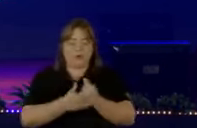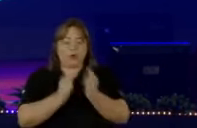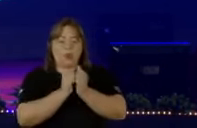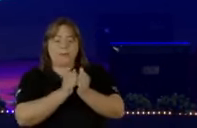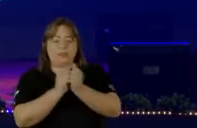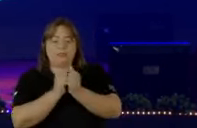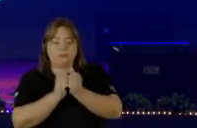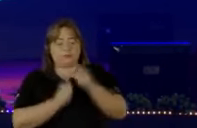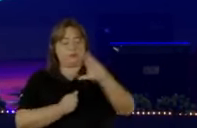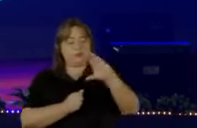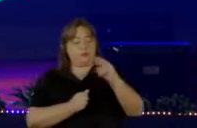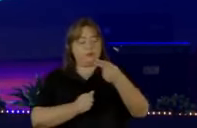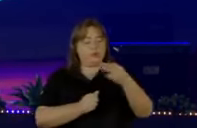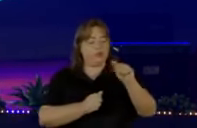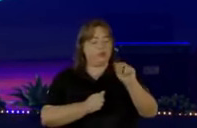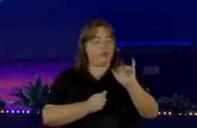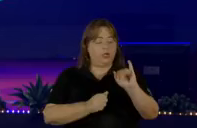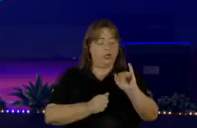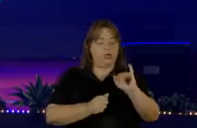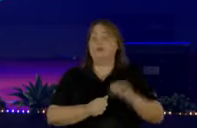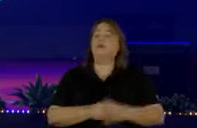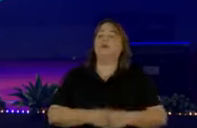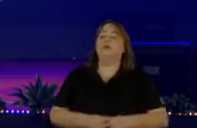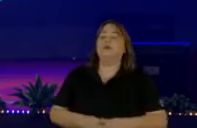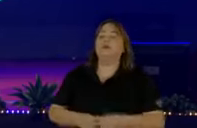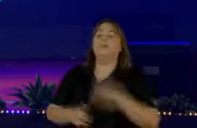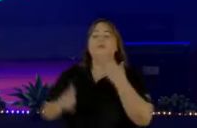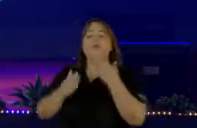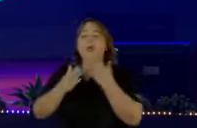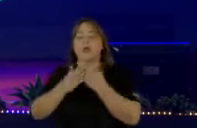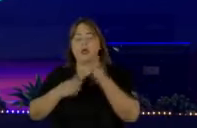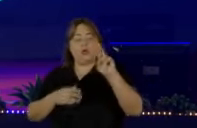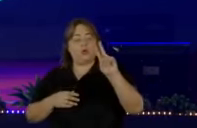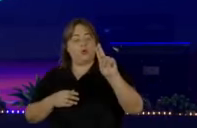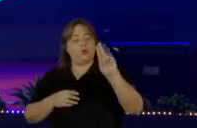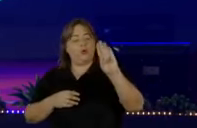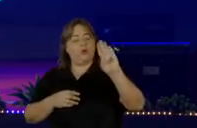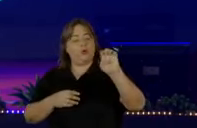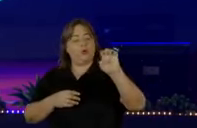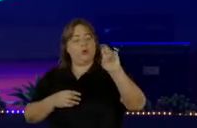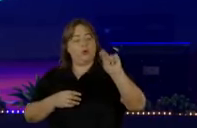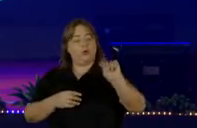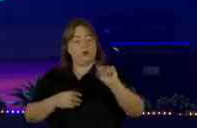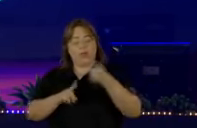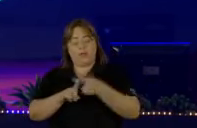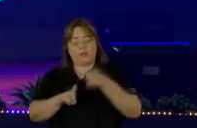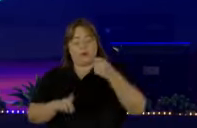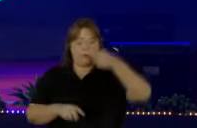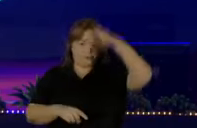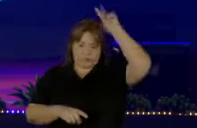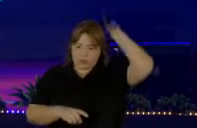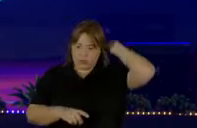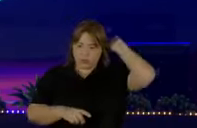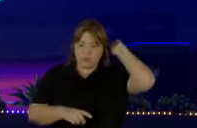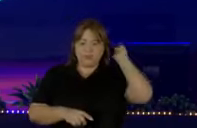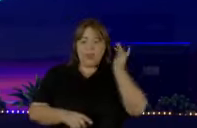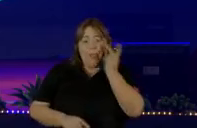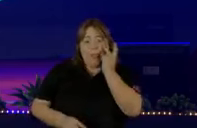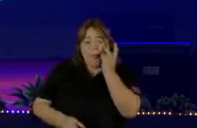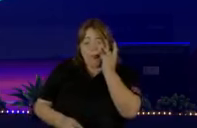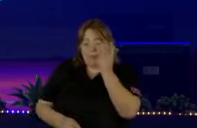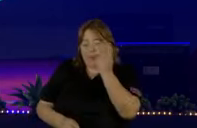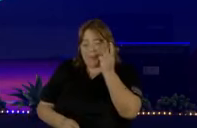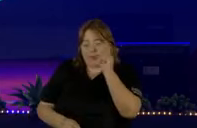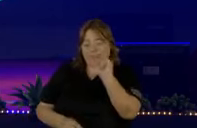de Charis Aquino. Amén. Qué bueno. Rubén Rosario desde Ponce. No se pierde en el